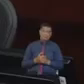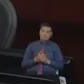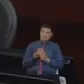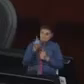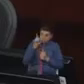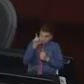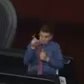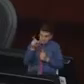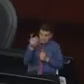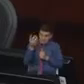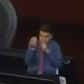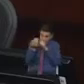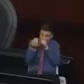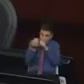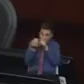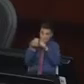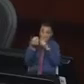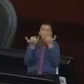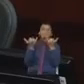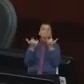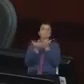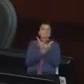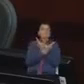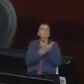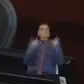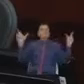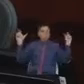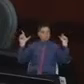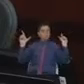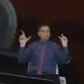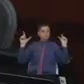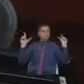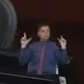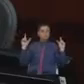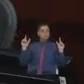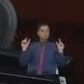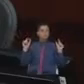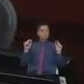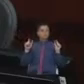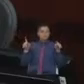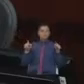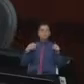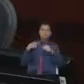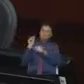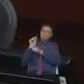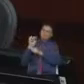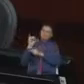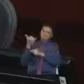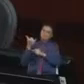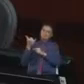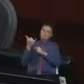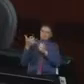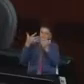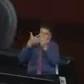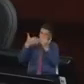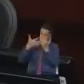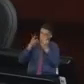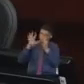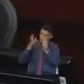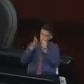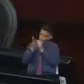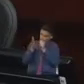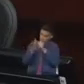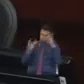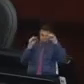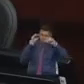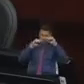Gracias a ellos tenemos hoy libertad. Entonces, yo sí le critico su informe. Me parece que